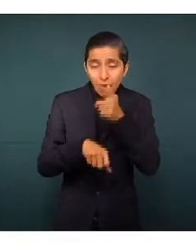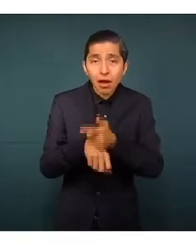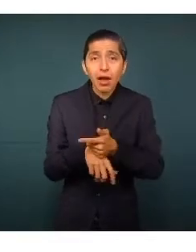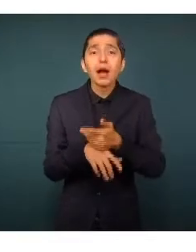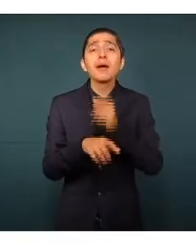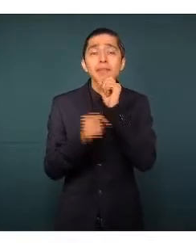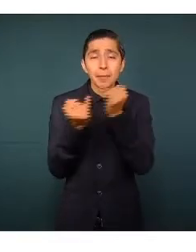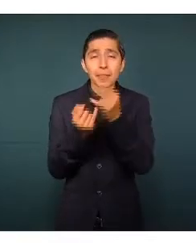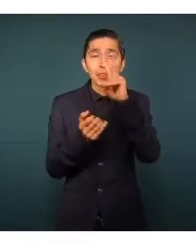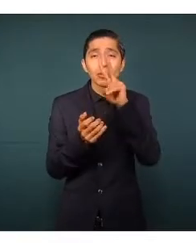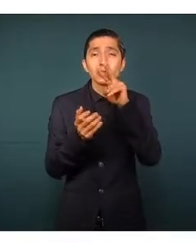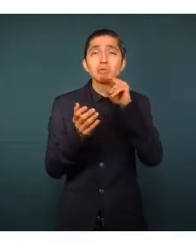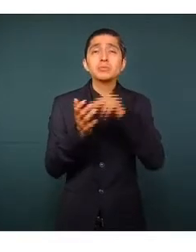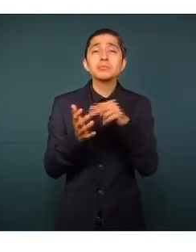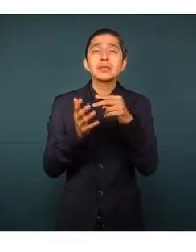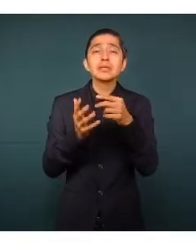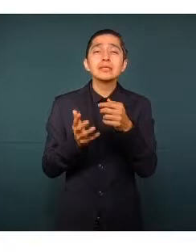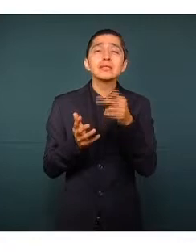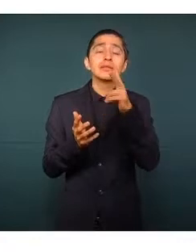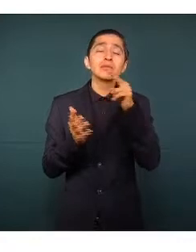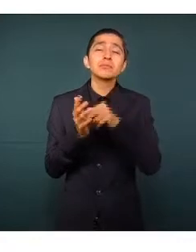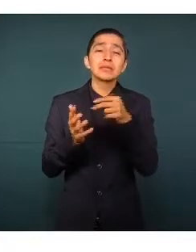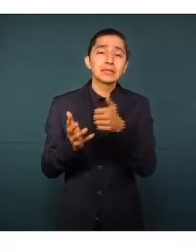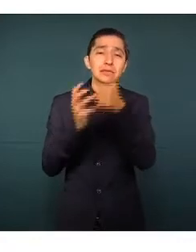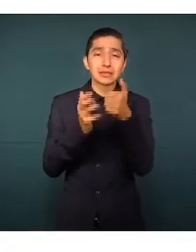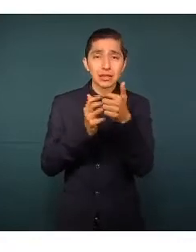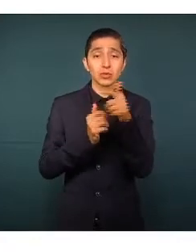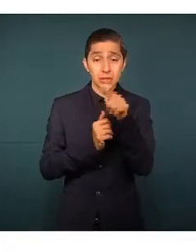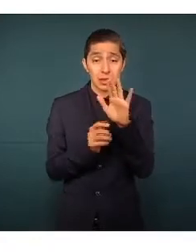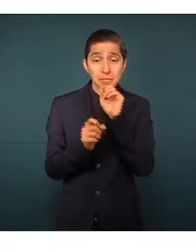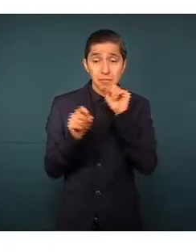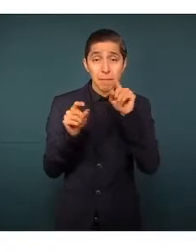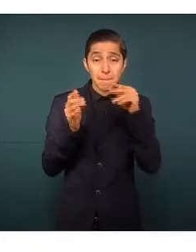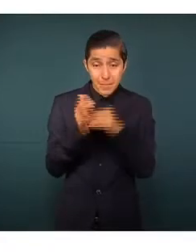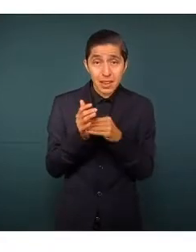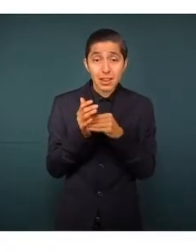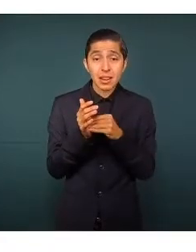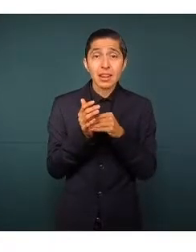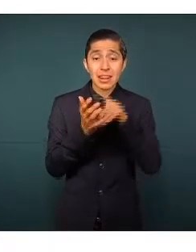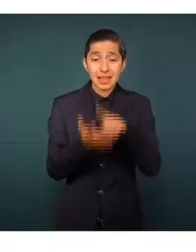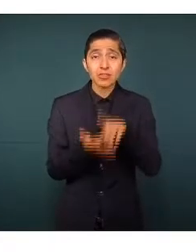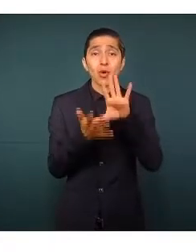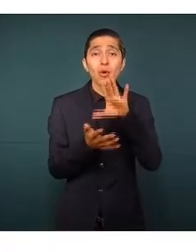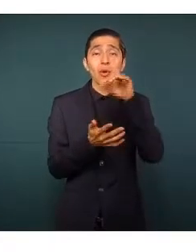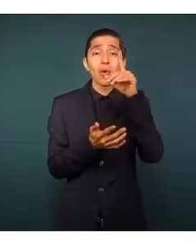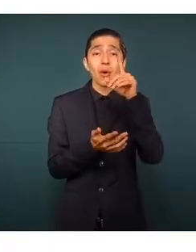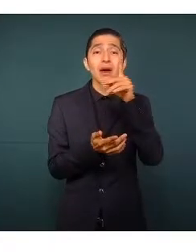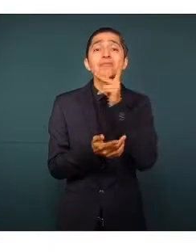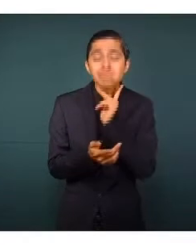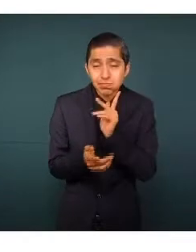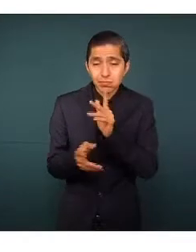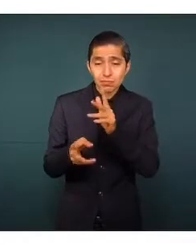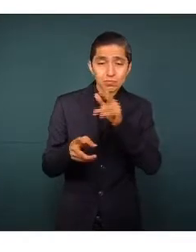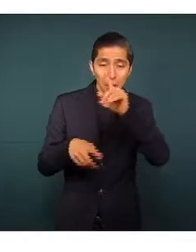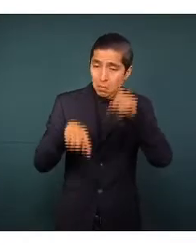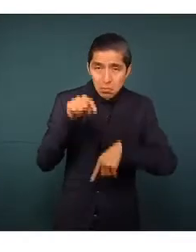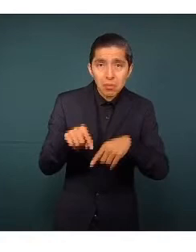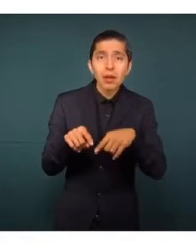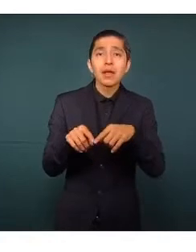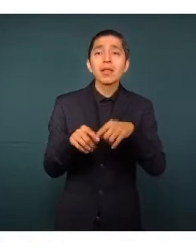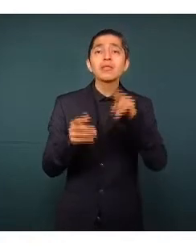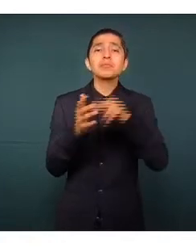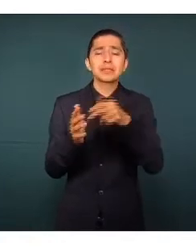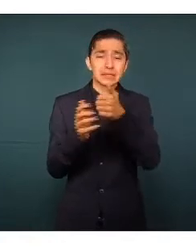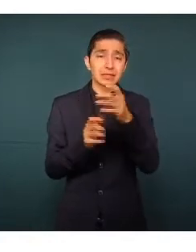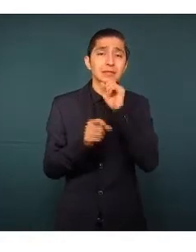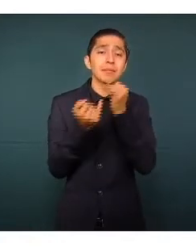de 216,000 litros de combustible, se han asegurado 1,216 vehículos,